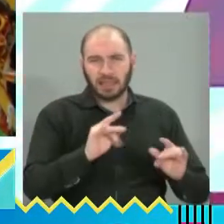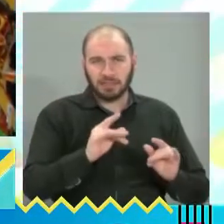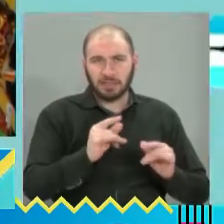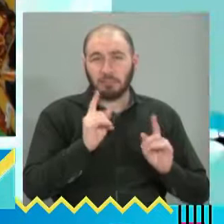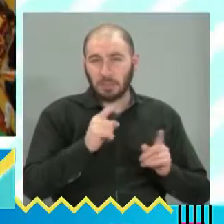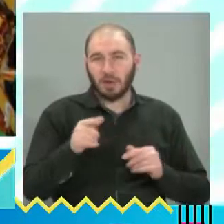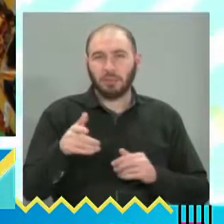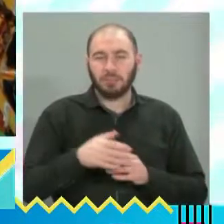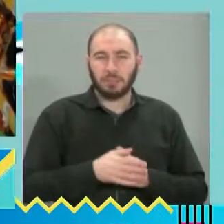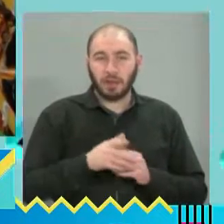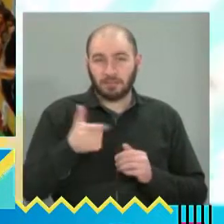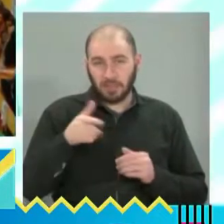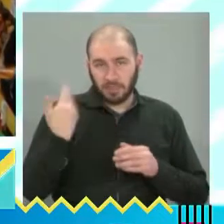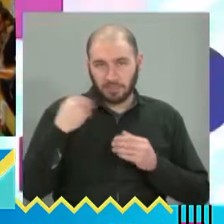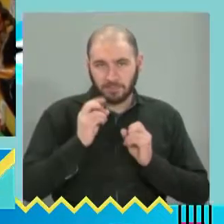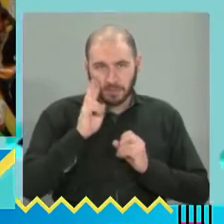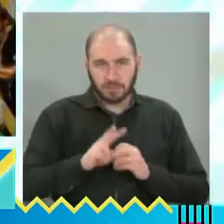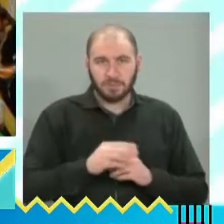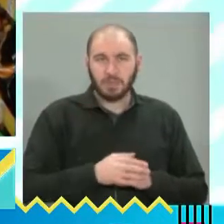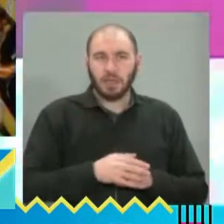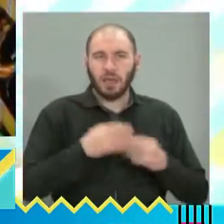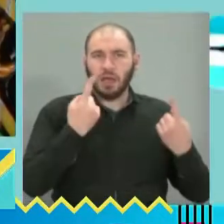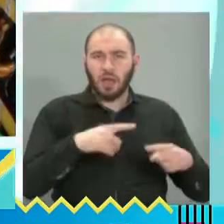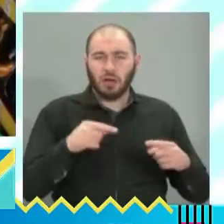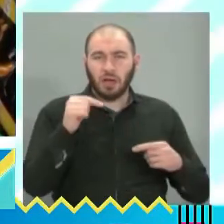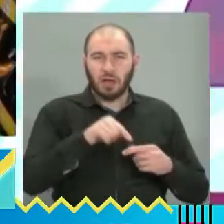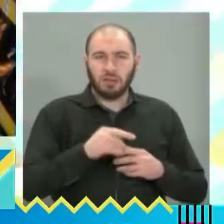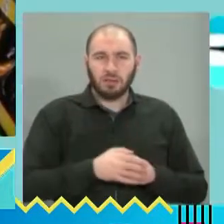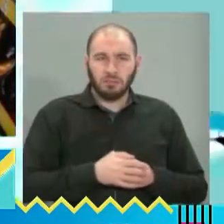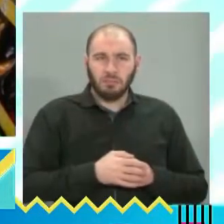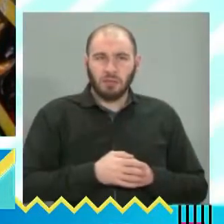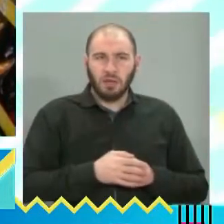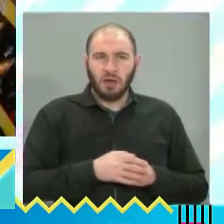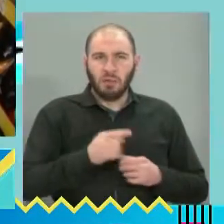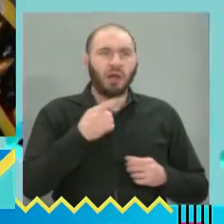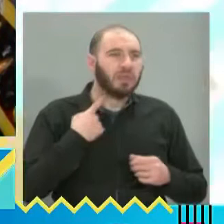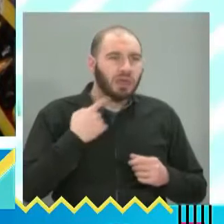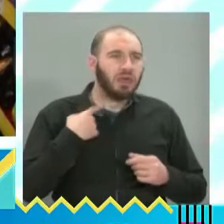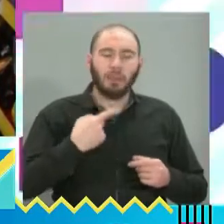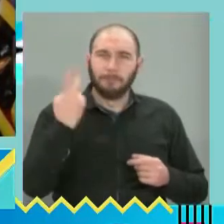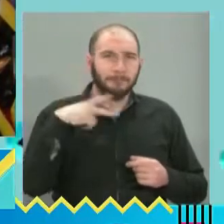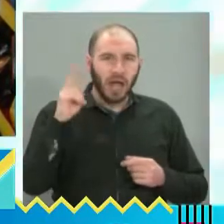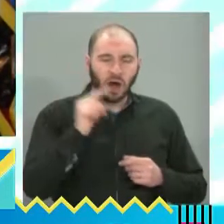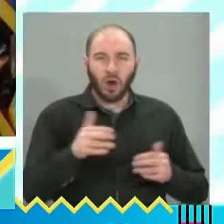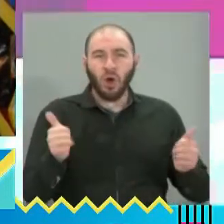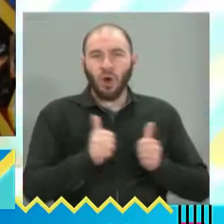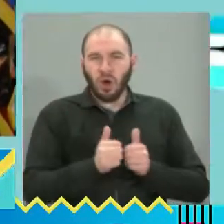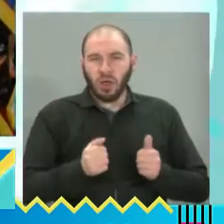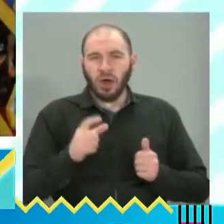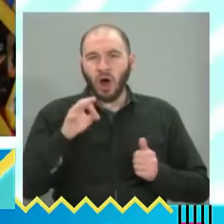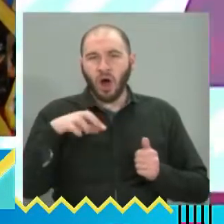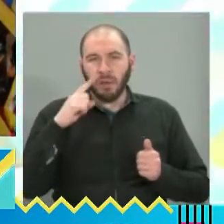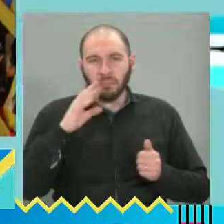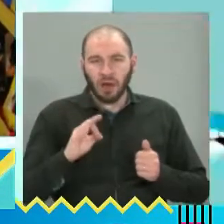poco veamos en el comienzo, que es una de las sustancias que tienen mayor poder adictivo, junto con el